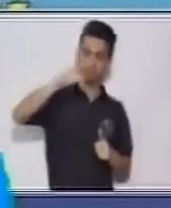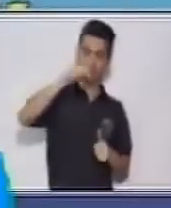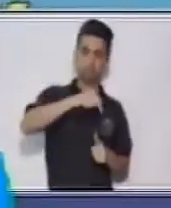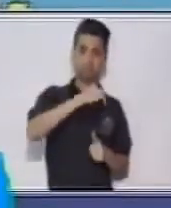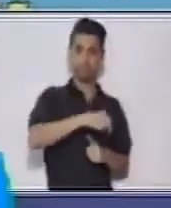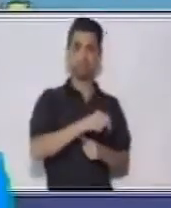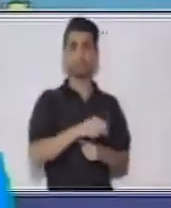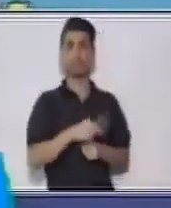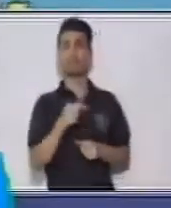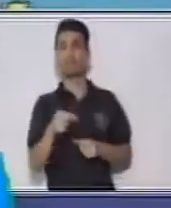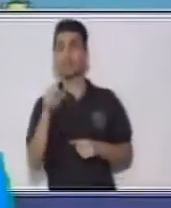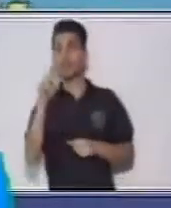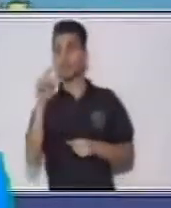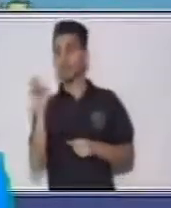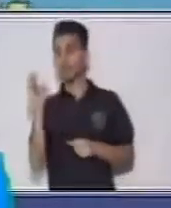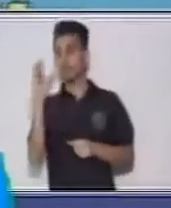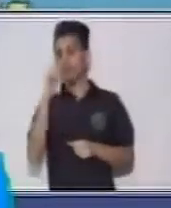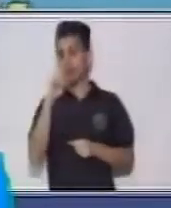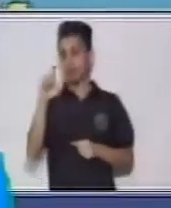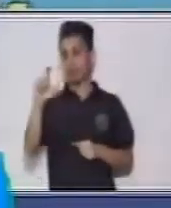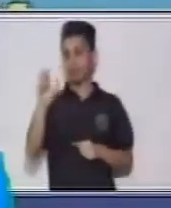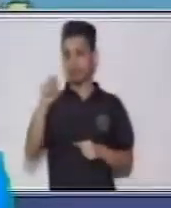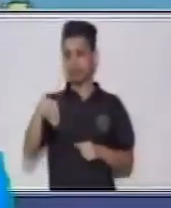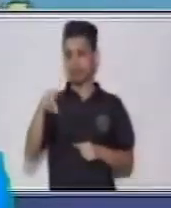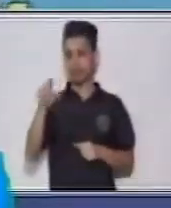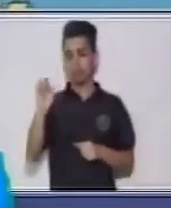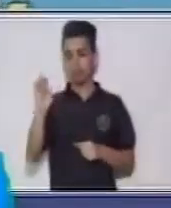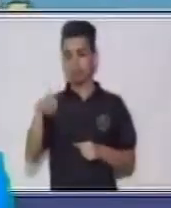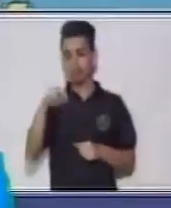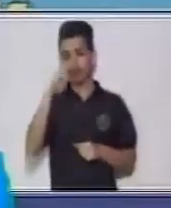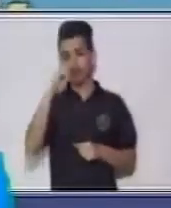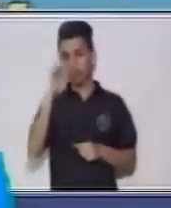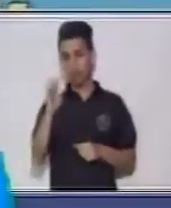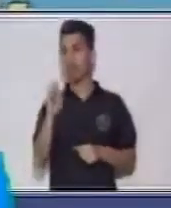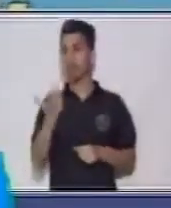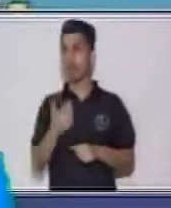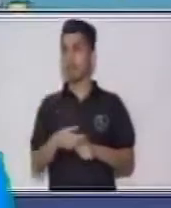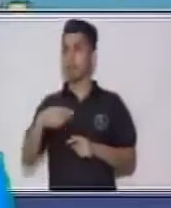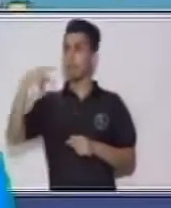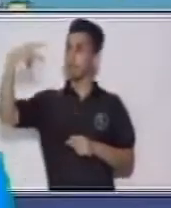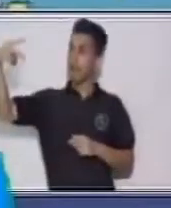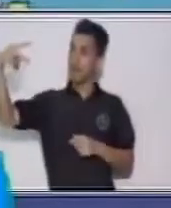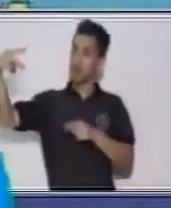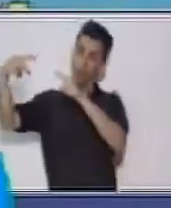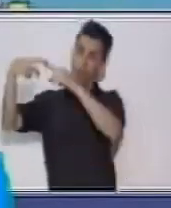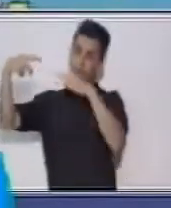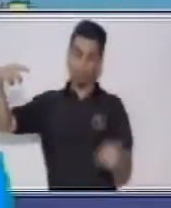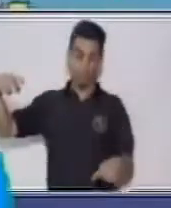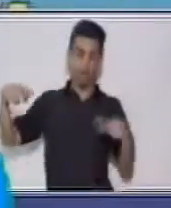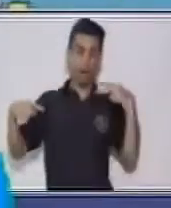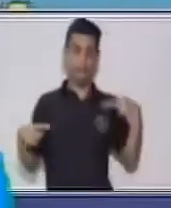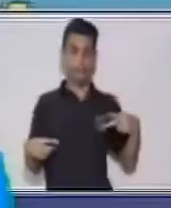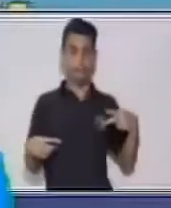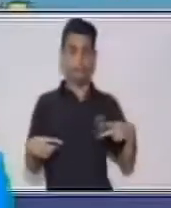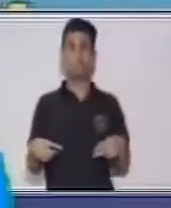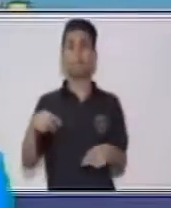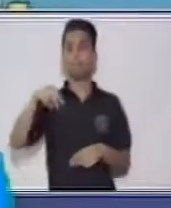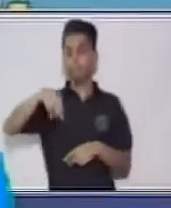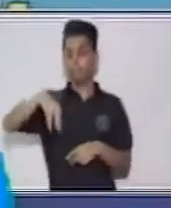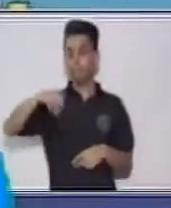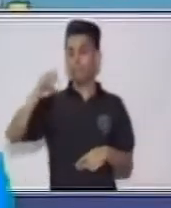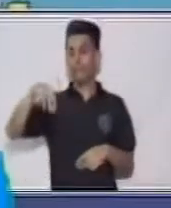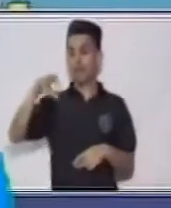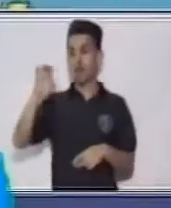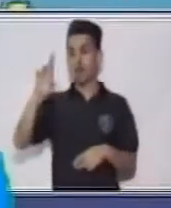una sucesión descendente del mayor al menor que sucede con esto cuando nosotros